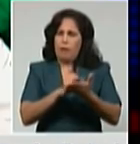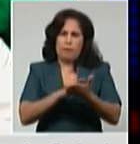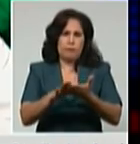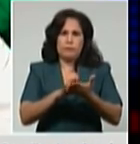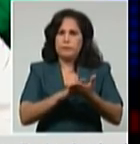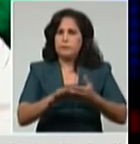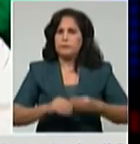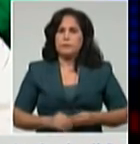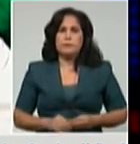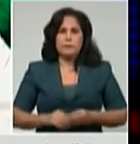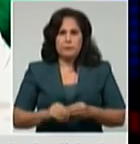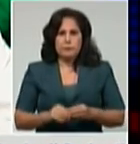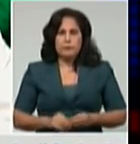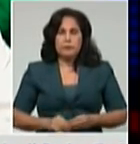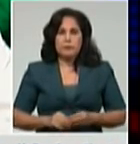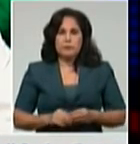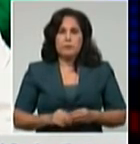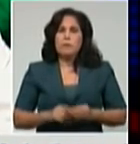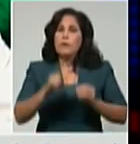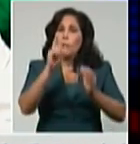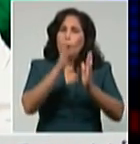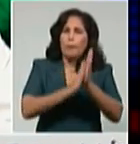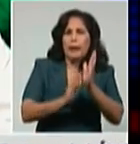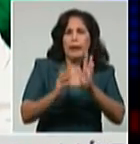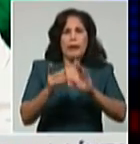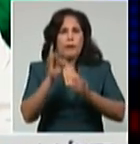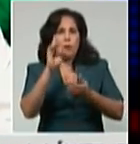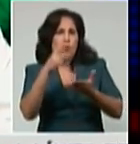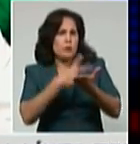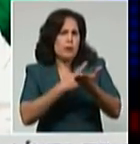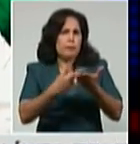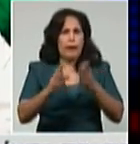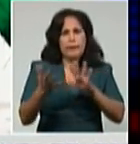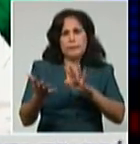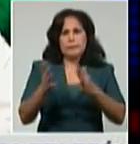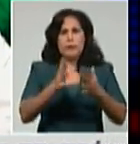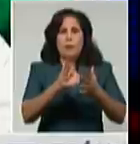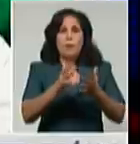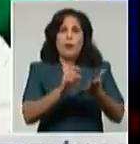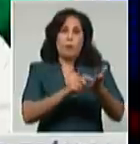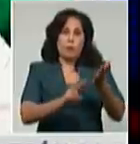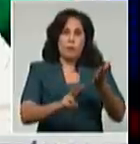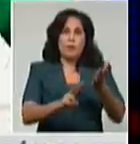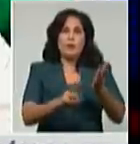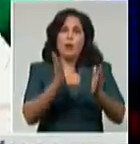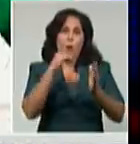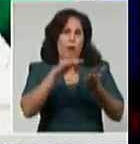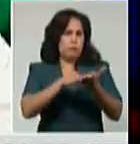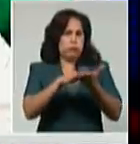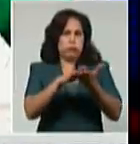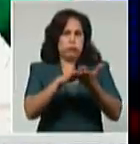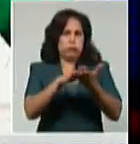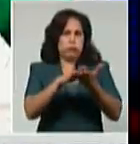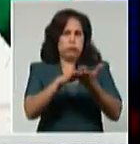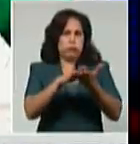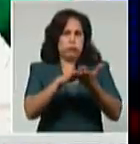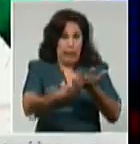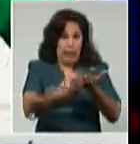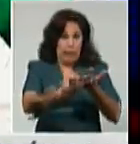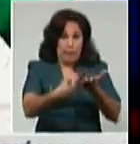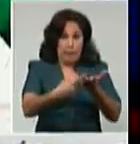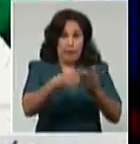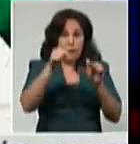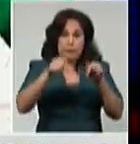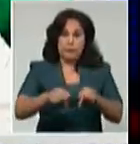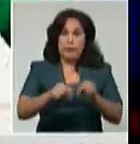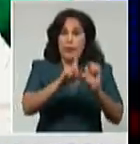COVID hace un buen tiempo, un número de ellos. Ahora, esta semana se ha mantenido, aunque